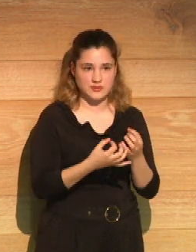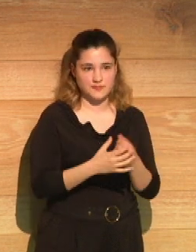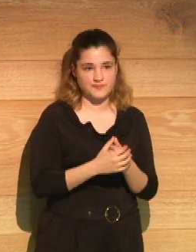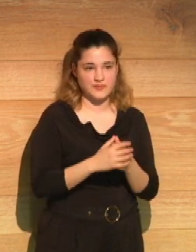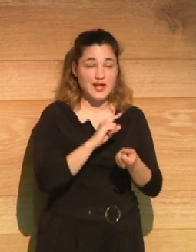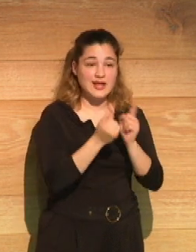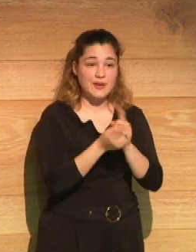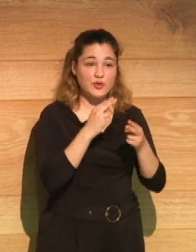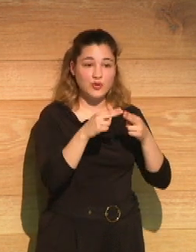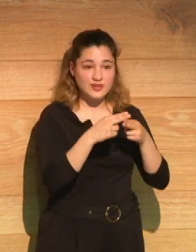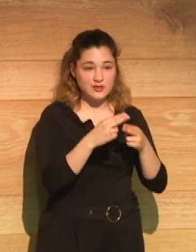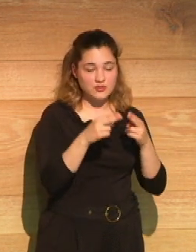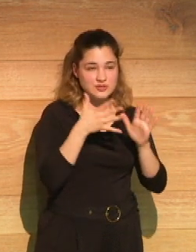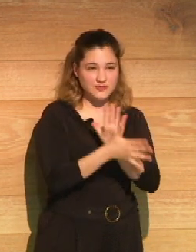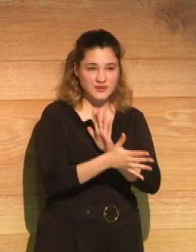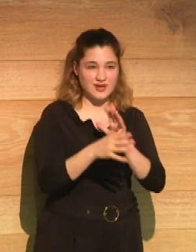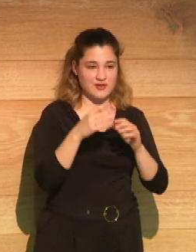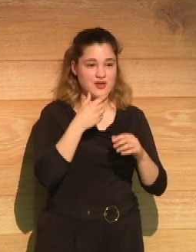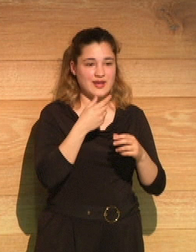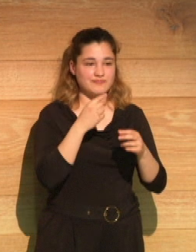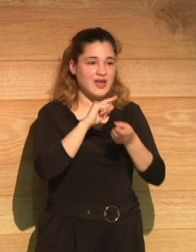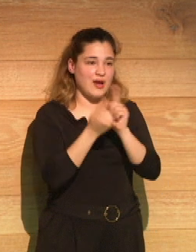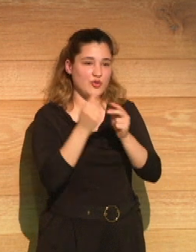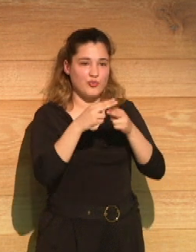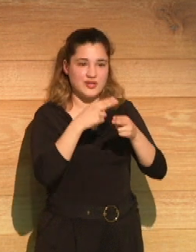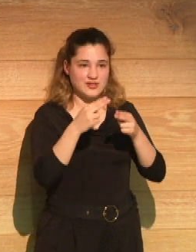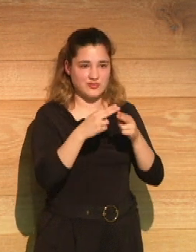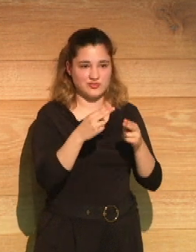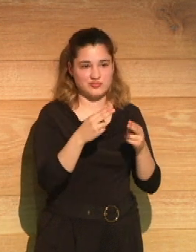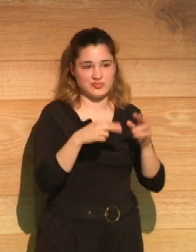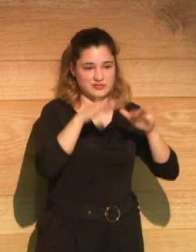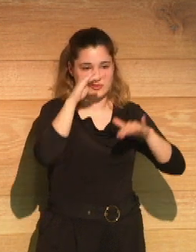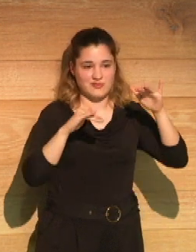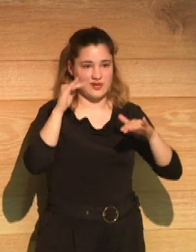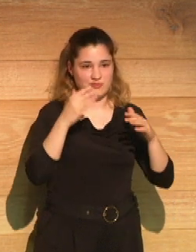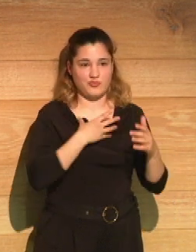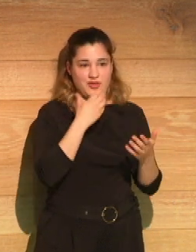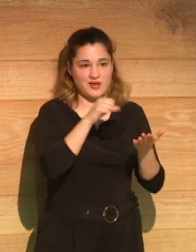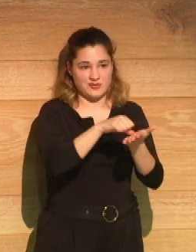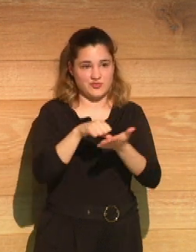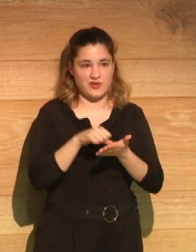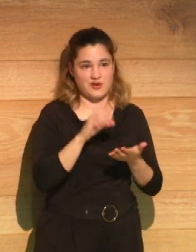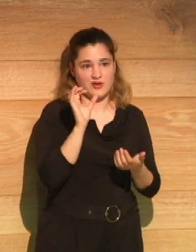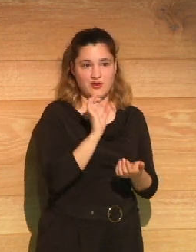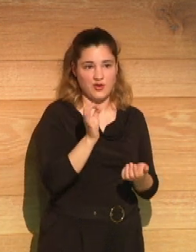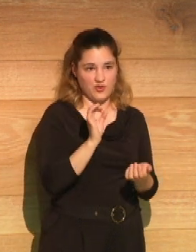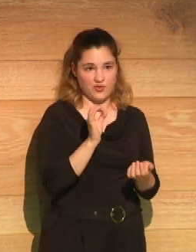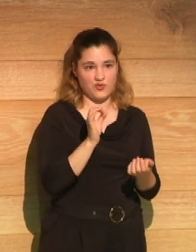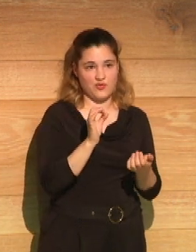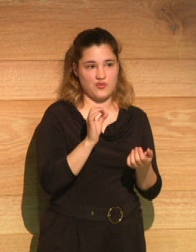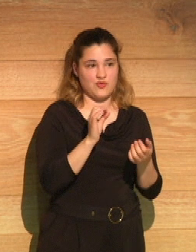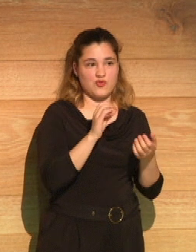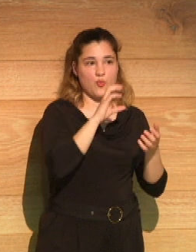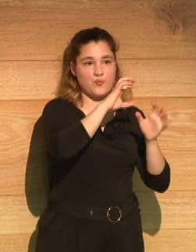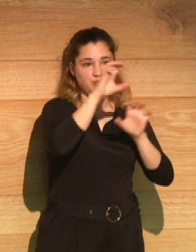cambios en el clima político de una nación a todos los niveles, bien sea desde los cambios políticos a nivel local, a nivel estatal,